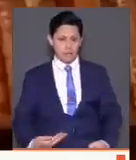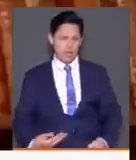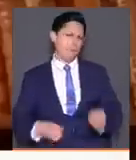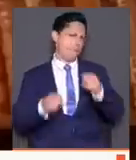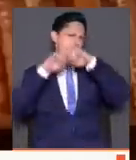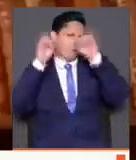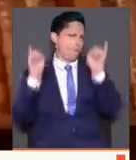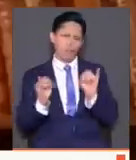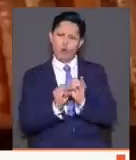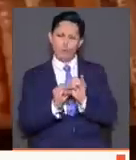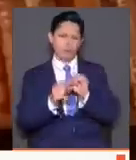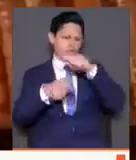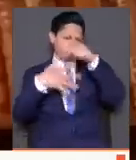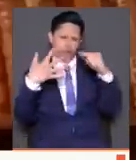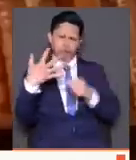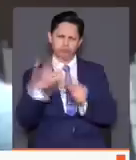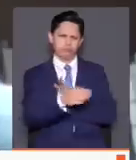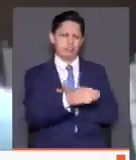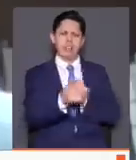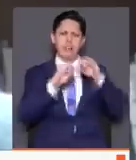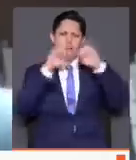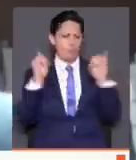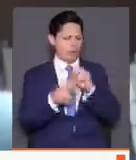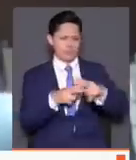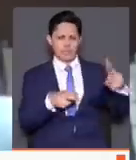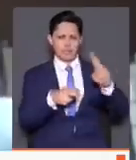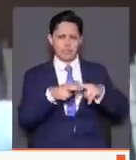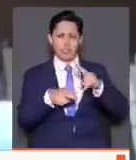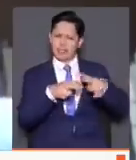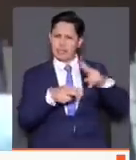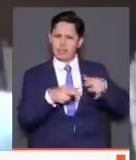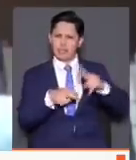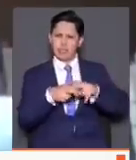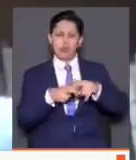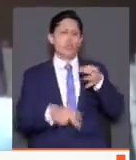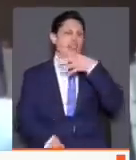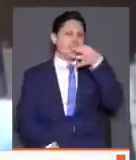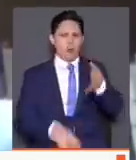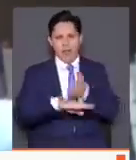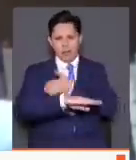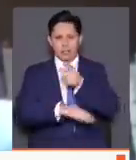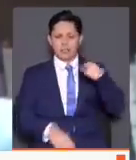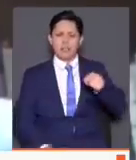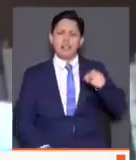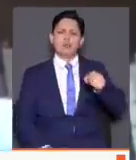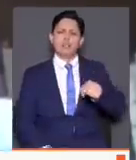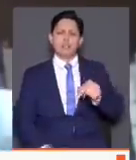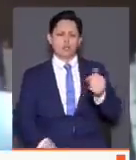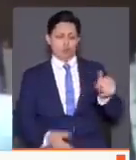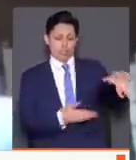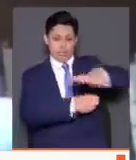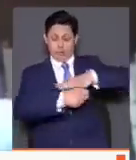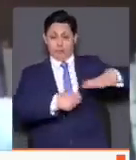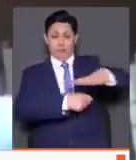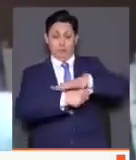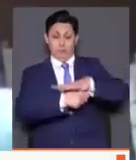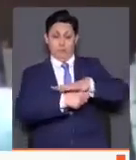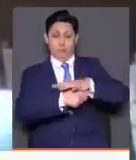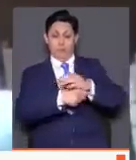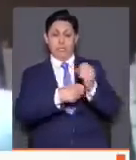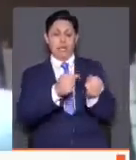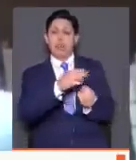hacer, pero claramente esta no es la manera. No ocurrió con antelación. Es una situación inédita en ese